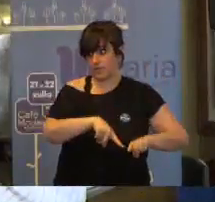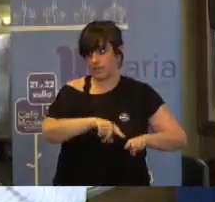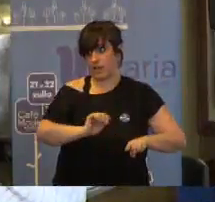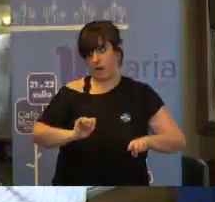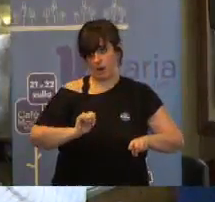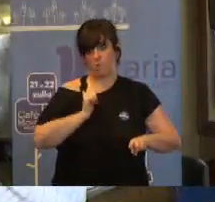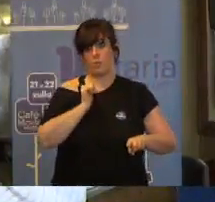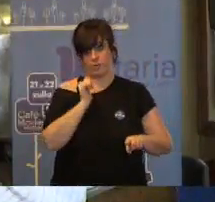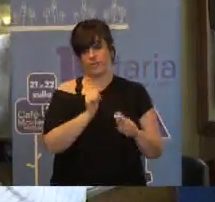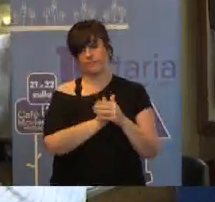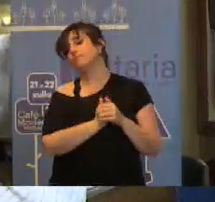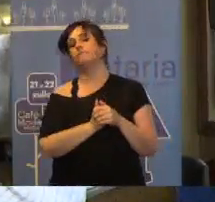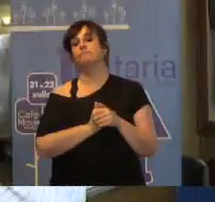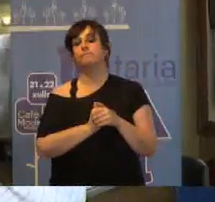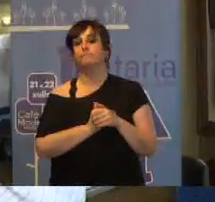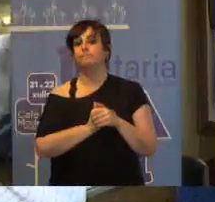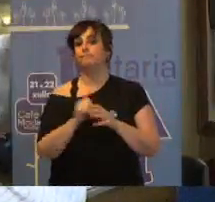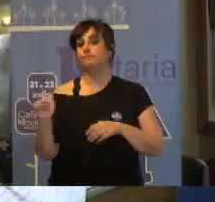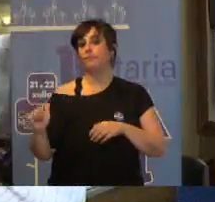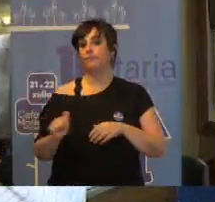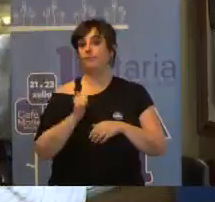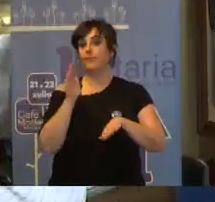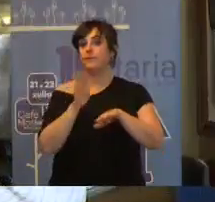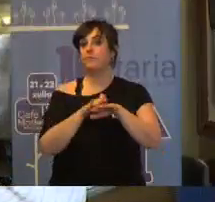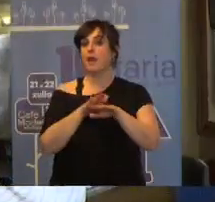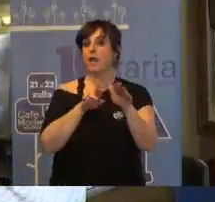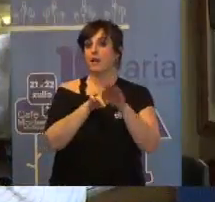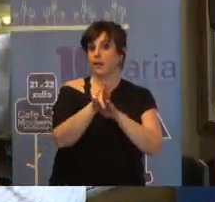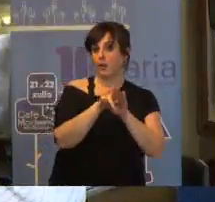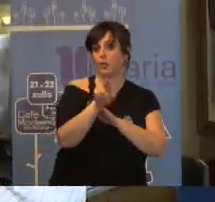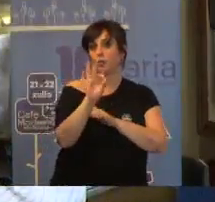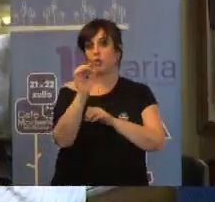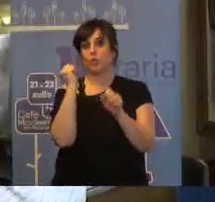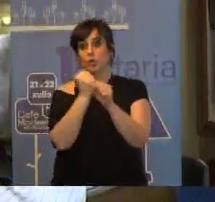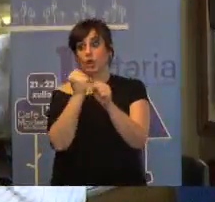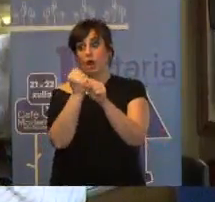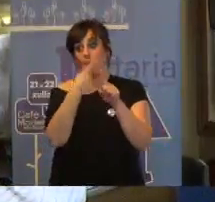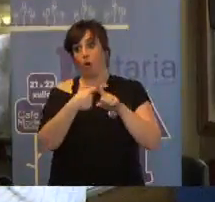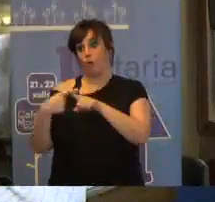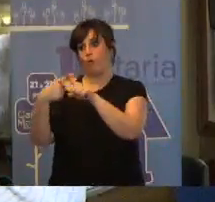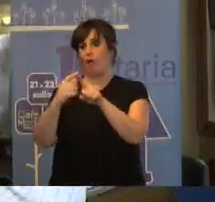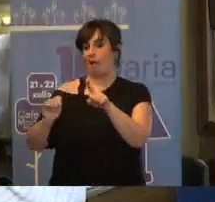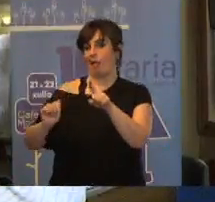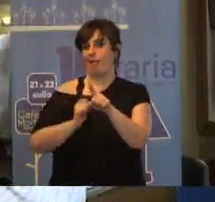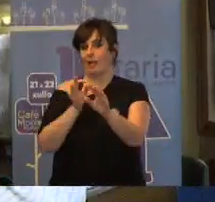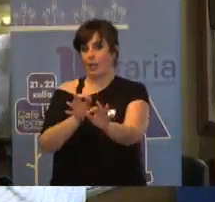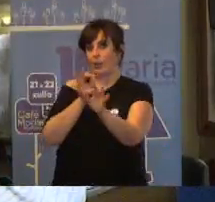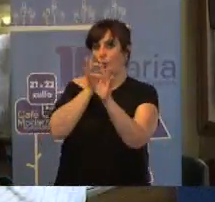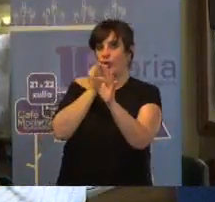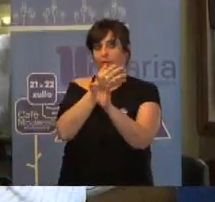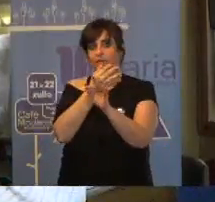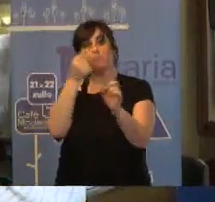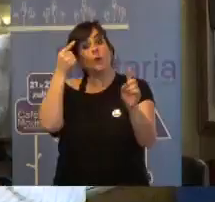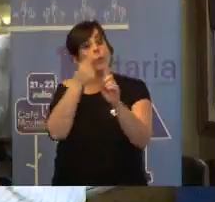aproveiten deses recursos, dese traballo común e encarar as